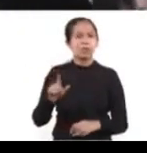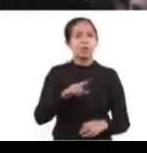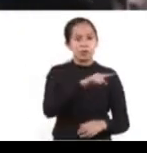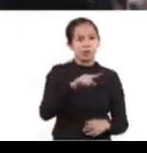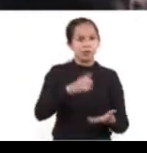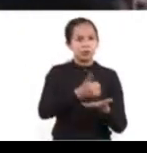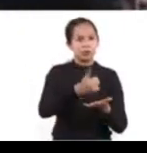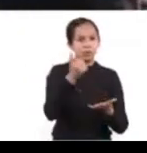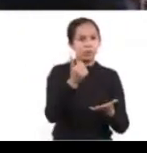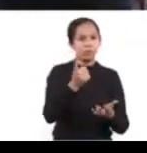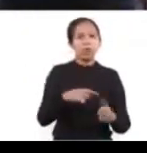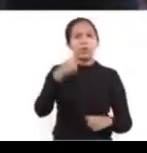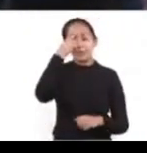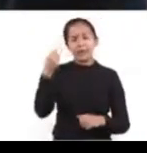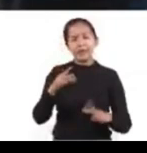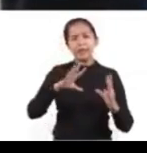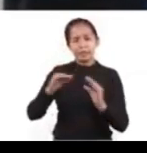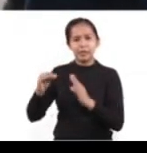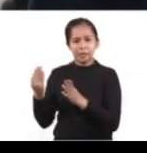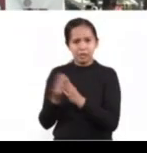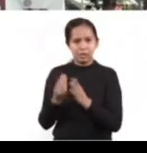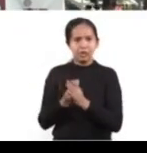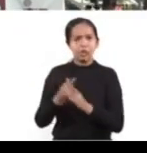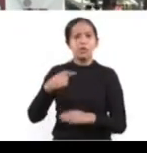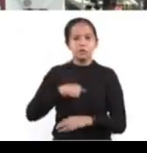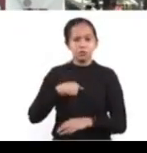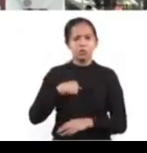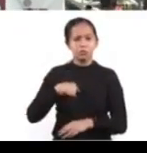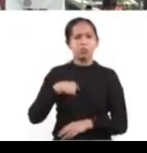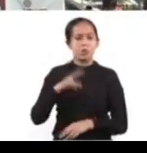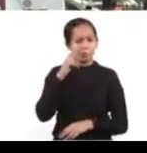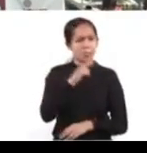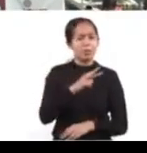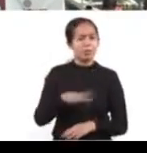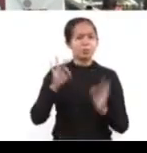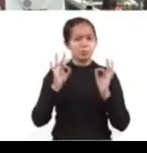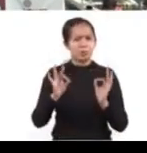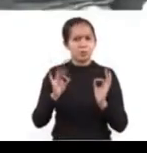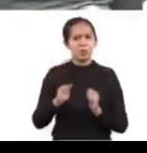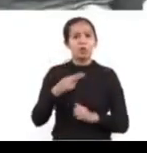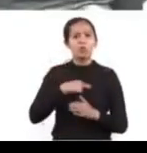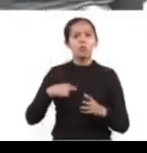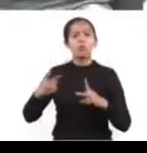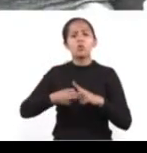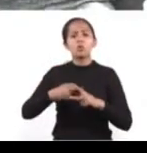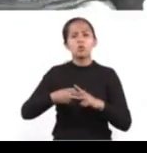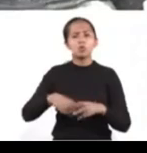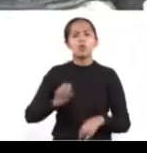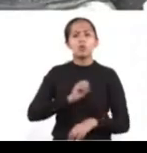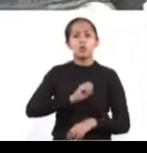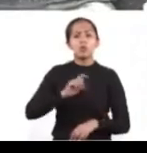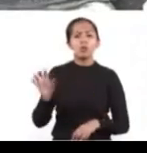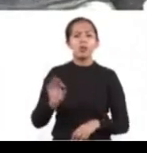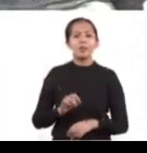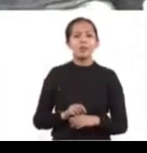calificados hicieran esta clase, puedo confirmar que llegamos a una cifra oficial